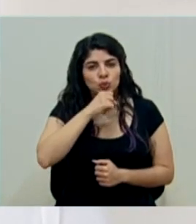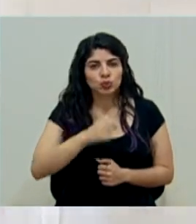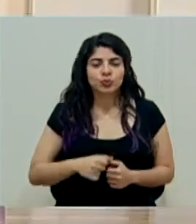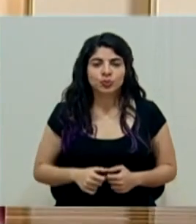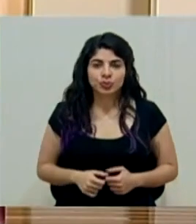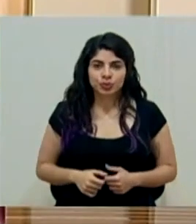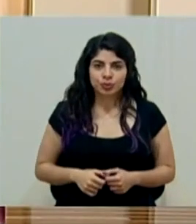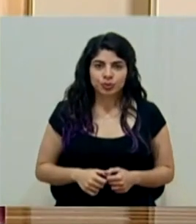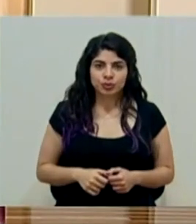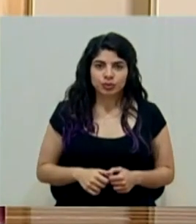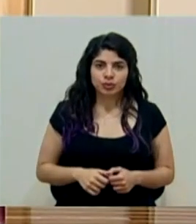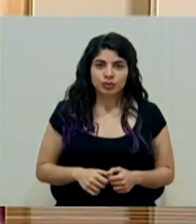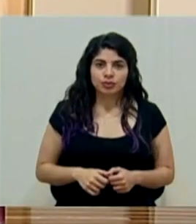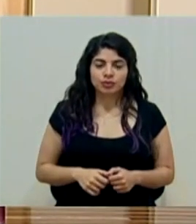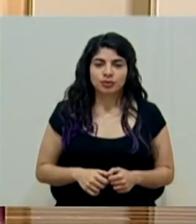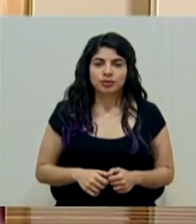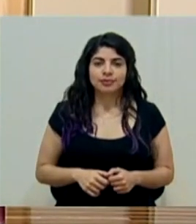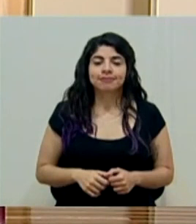mayores.